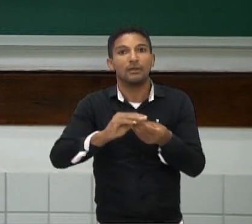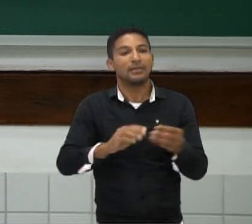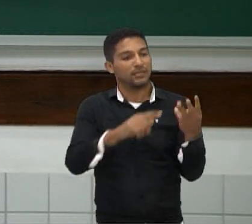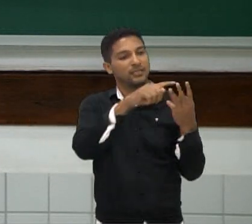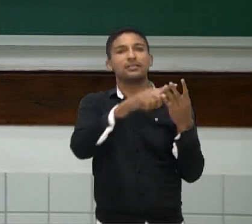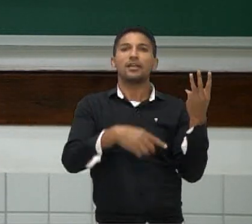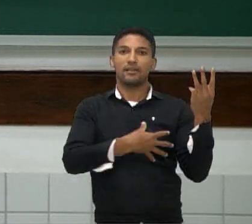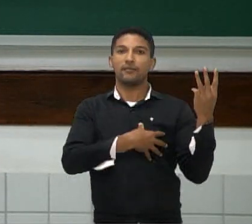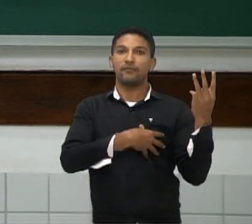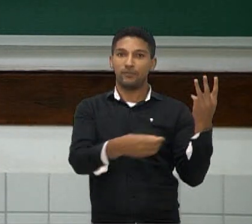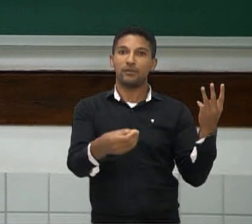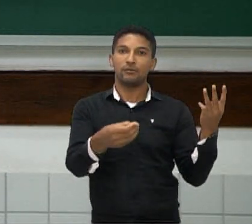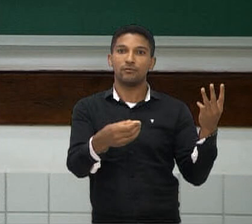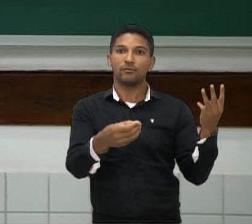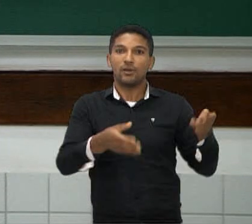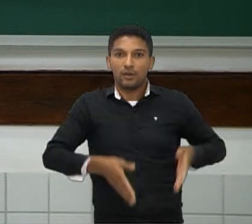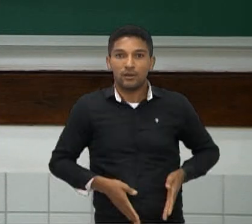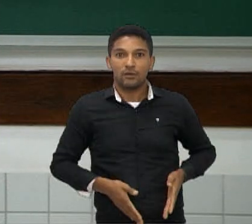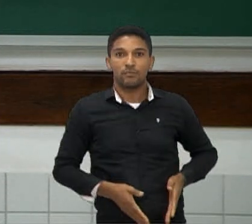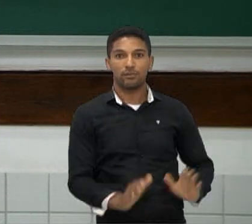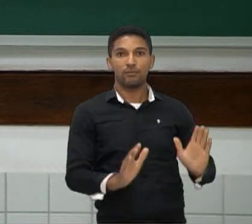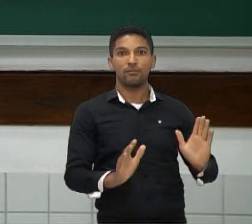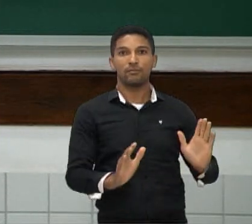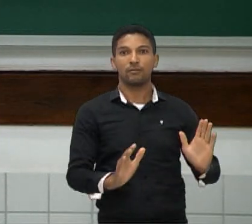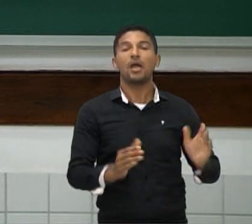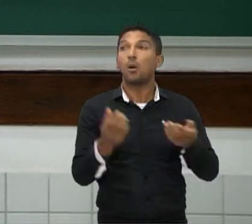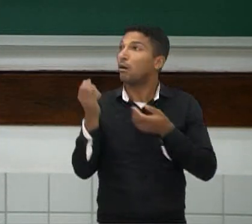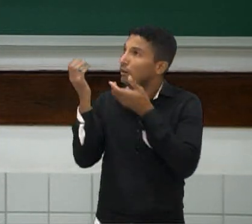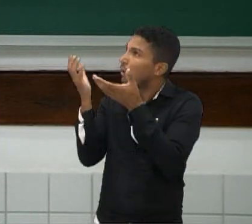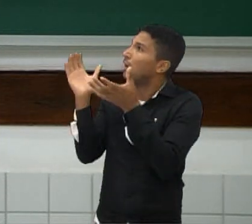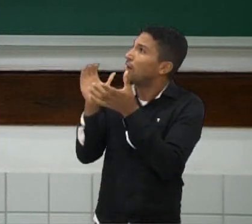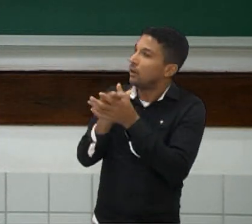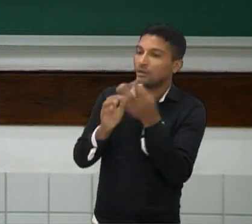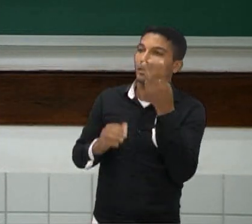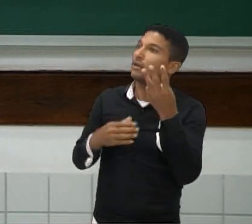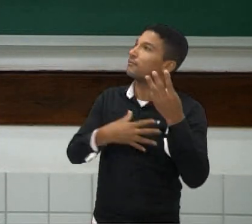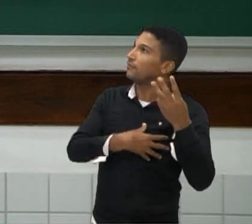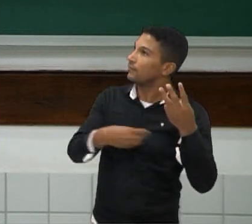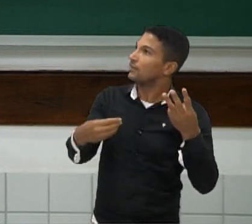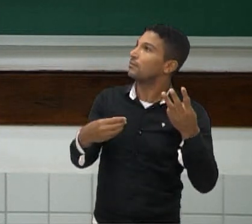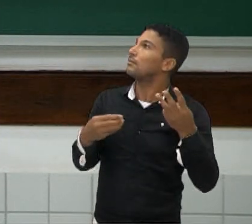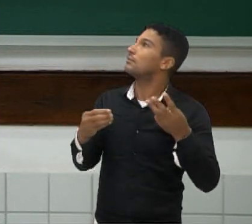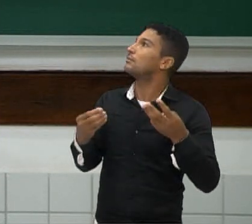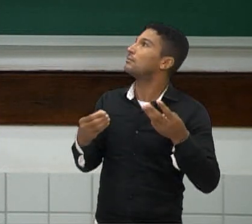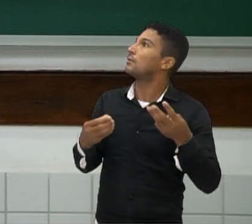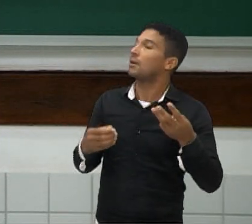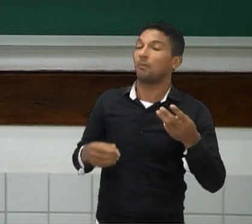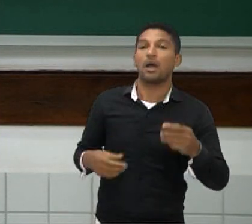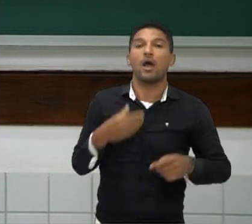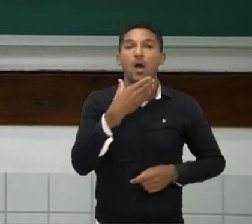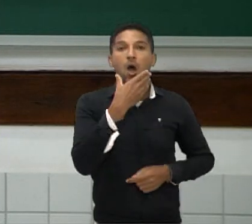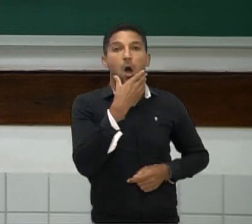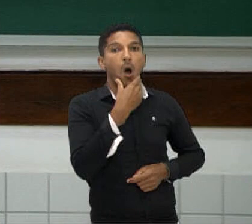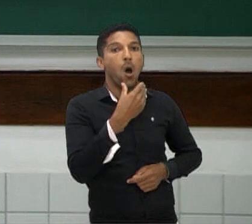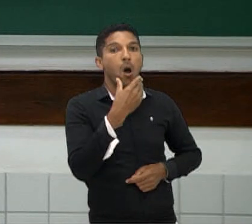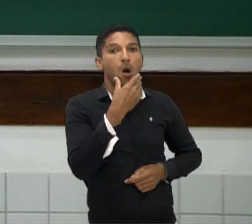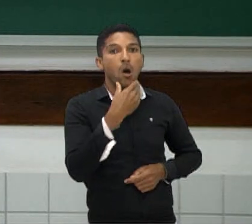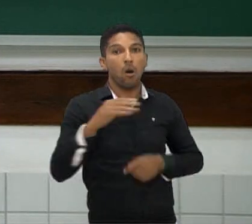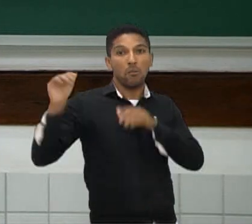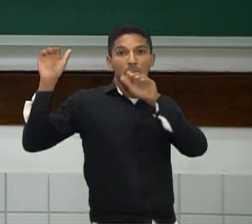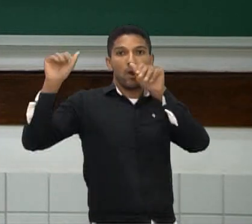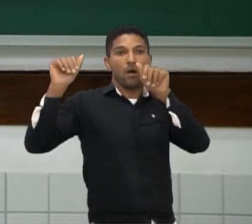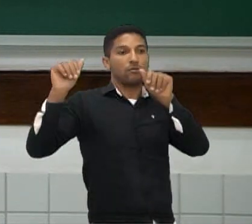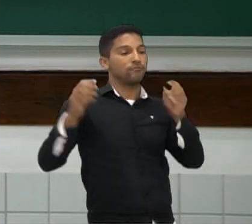queria formalizar a relação. Mas o cavalheiro espanhol não quis. Vamos ver o final